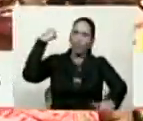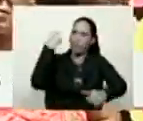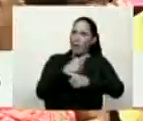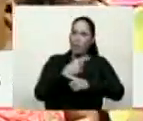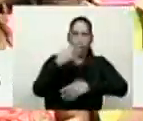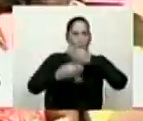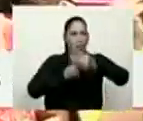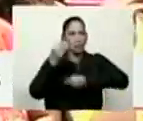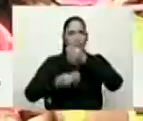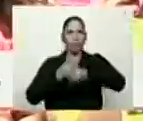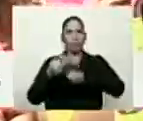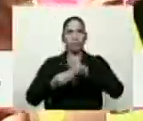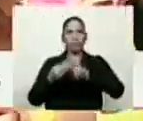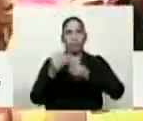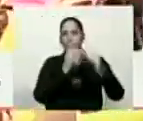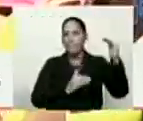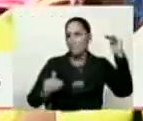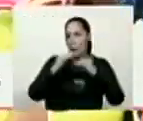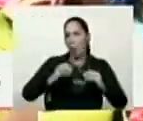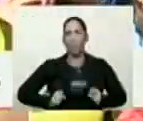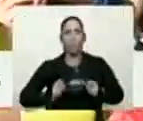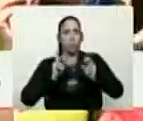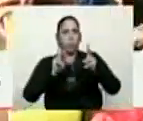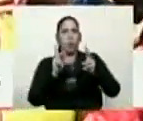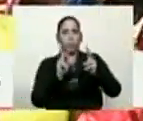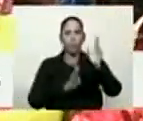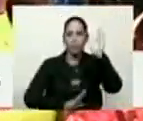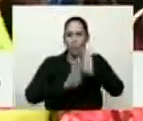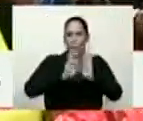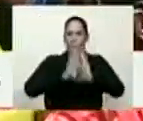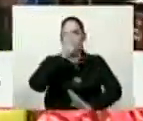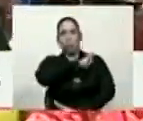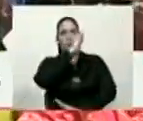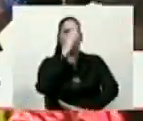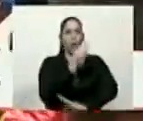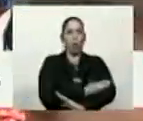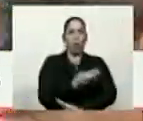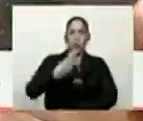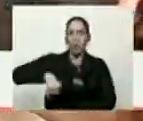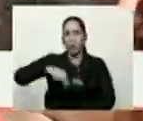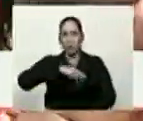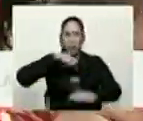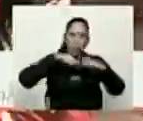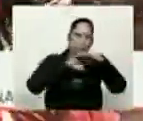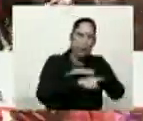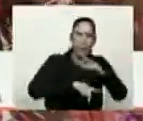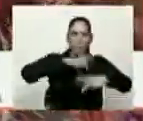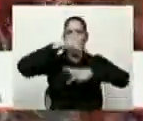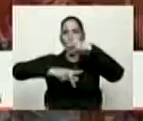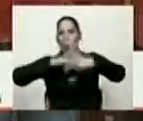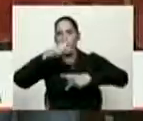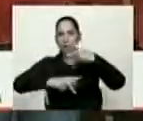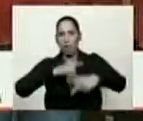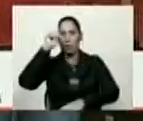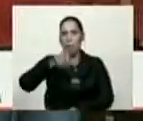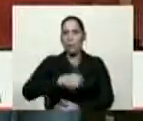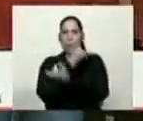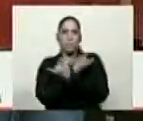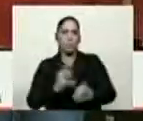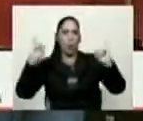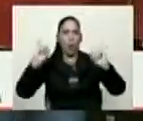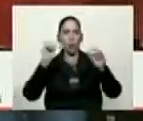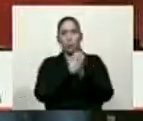generar las mayores oportunidades para crecer y fortalecernos en lo interno, en lo productivo, en la independencia y